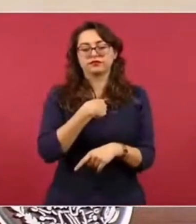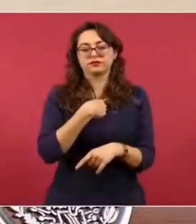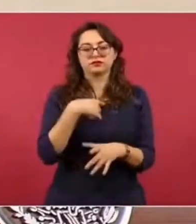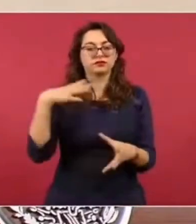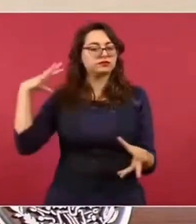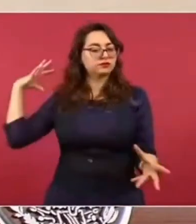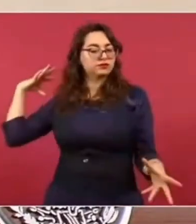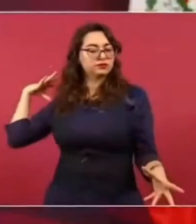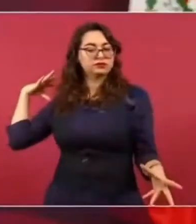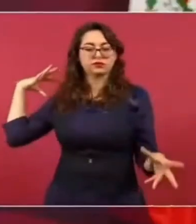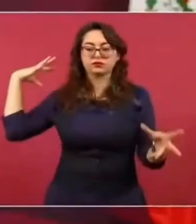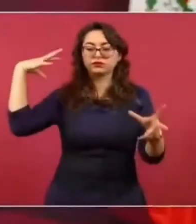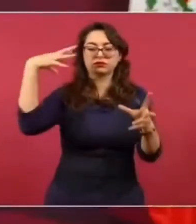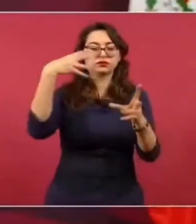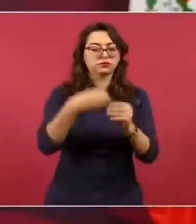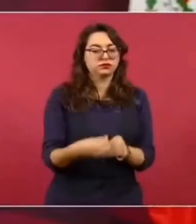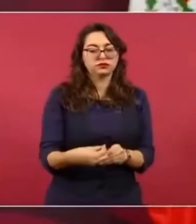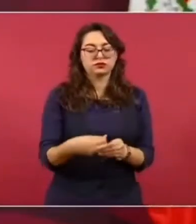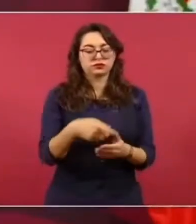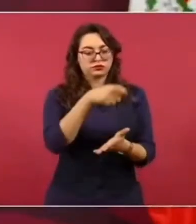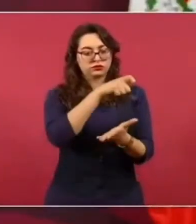repaso nuevo